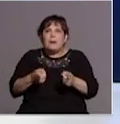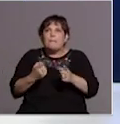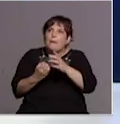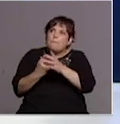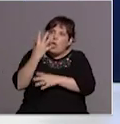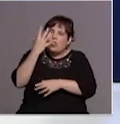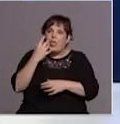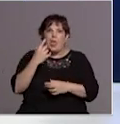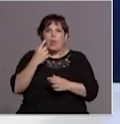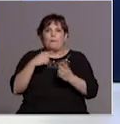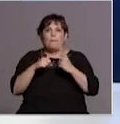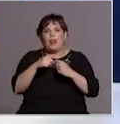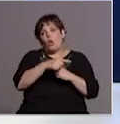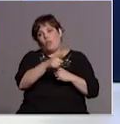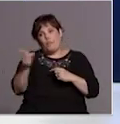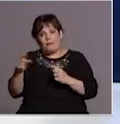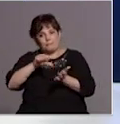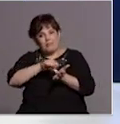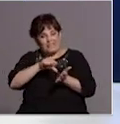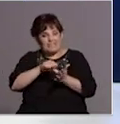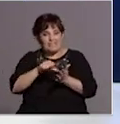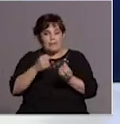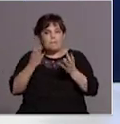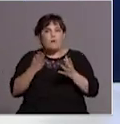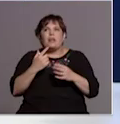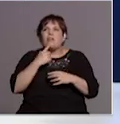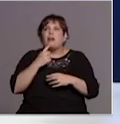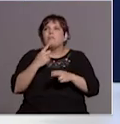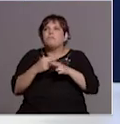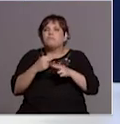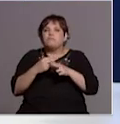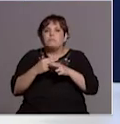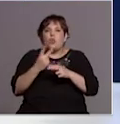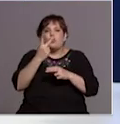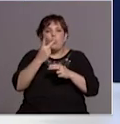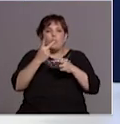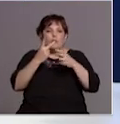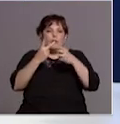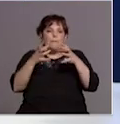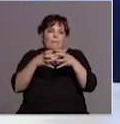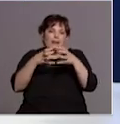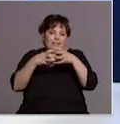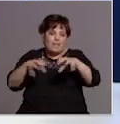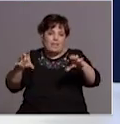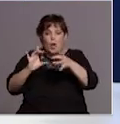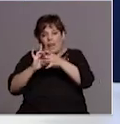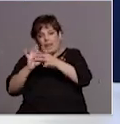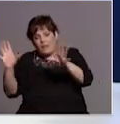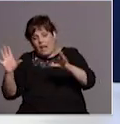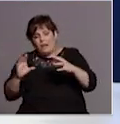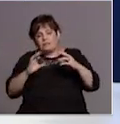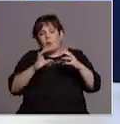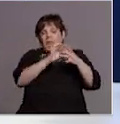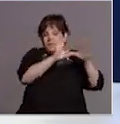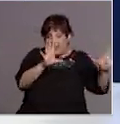para los demás países del mundo en el sentido de que encarnaba el llamado bipartidismo clásico liberales y conservadores